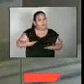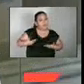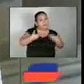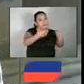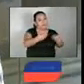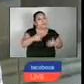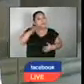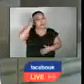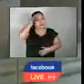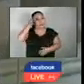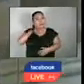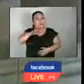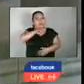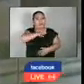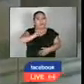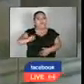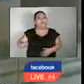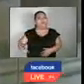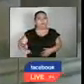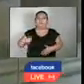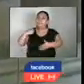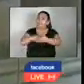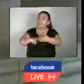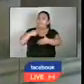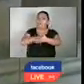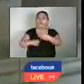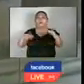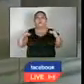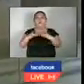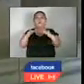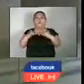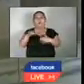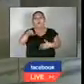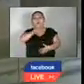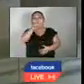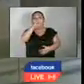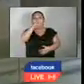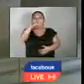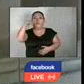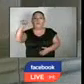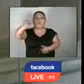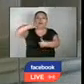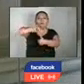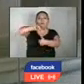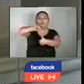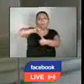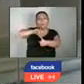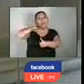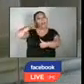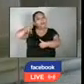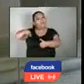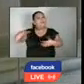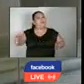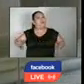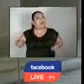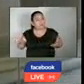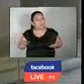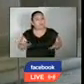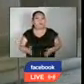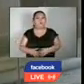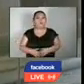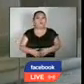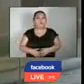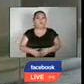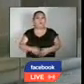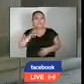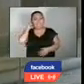que creo que El Salvador tiene mucho que dar, igualmente los demás países vecinos de la región. Y este tipo de actividades lo que hace es ponernos nuevamente en